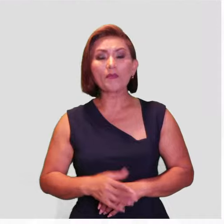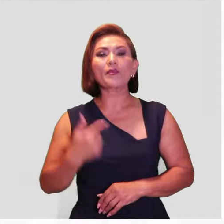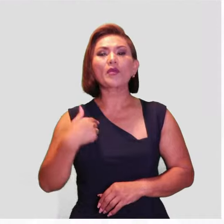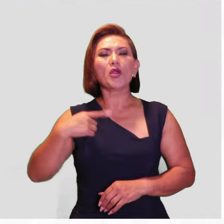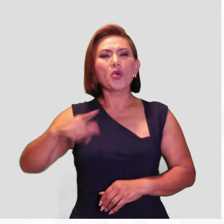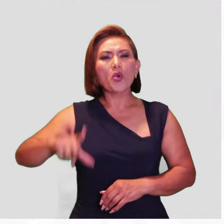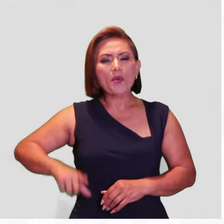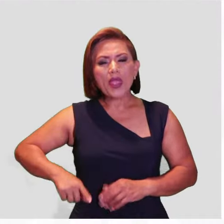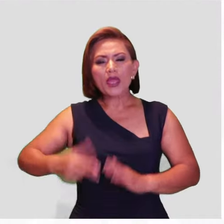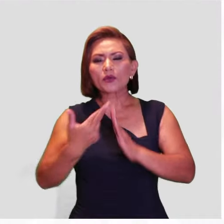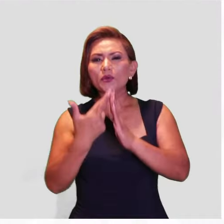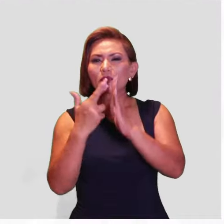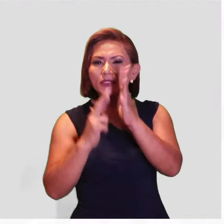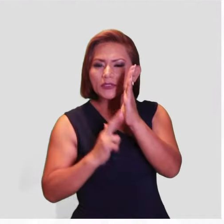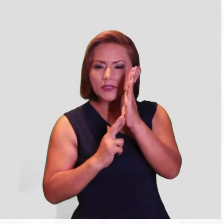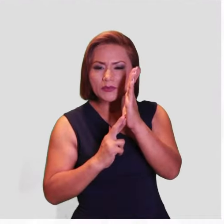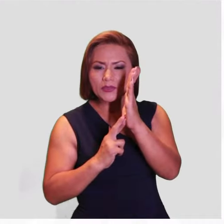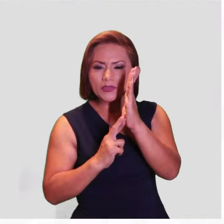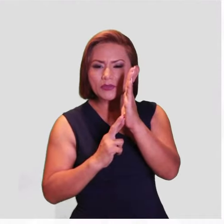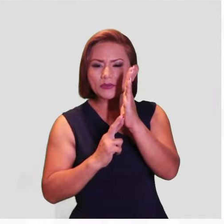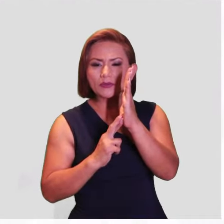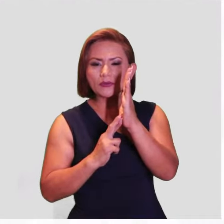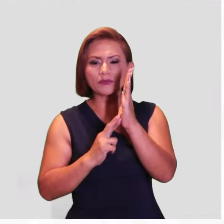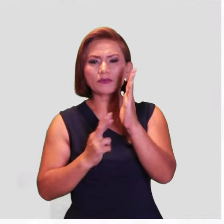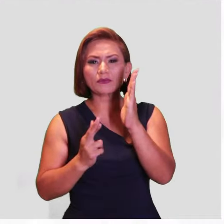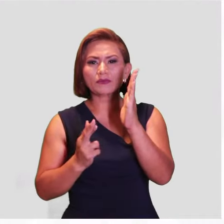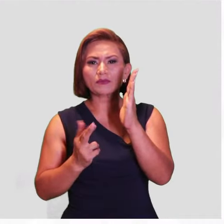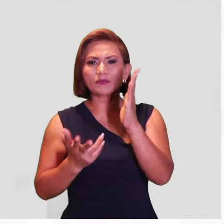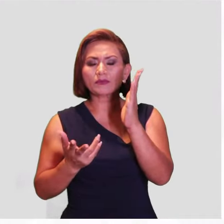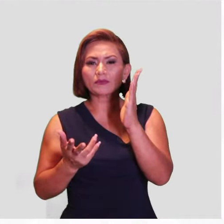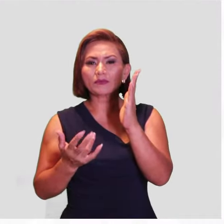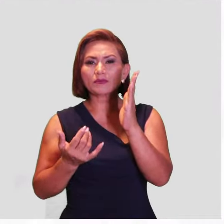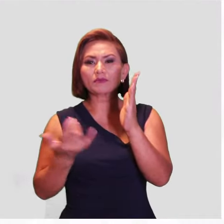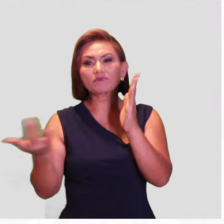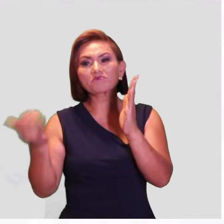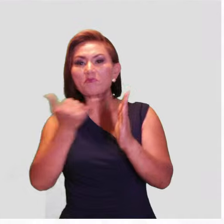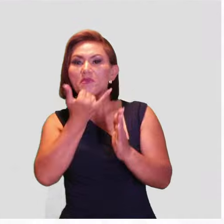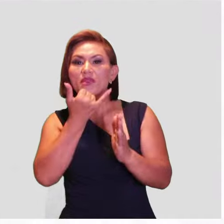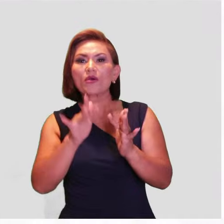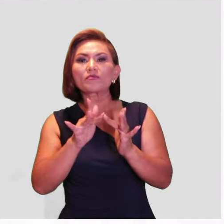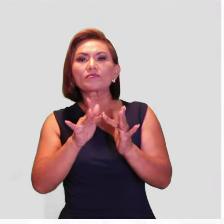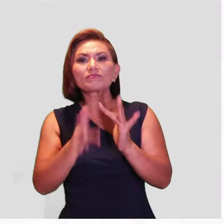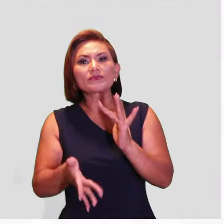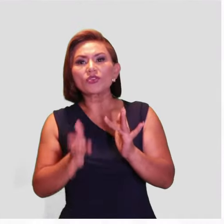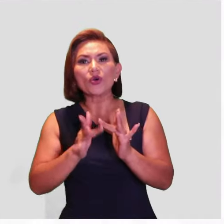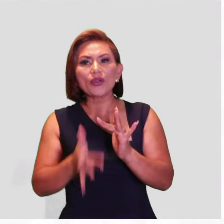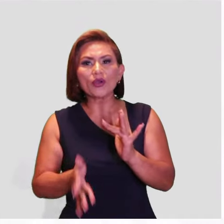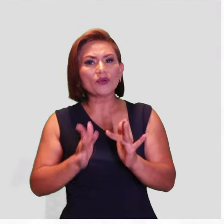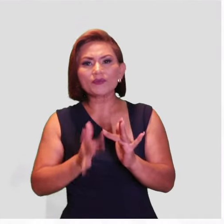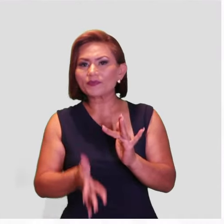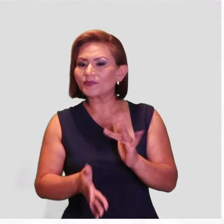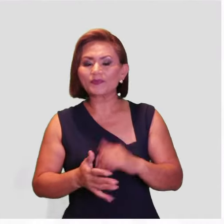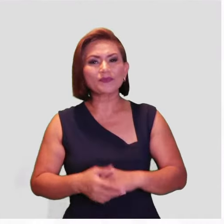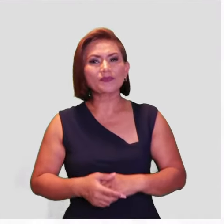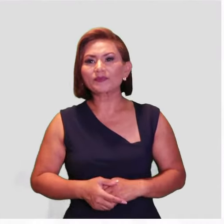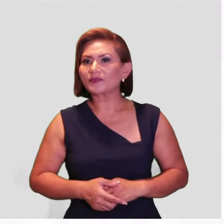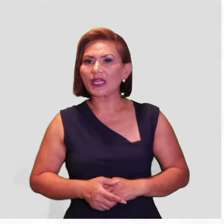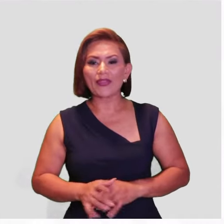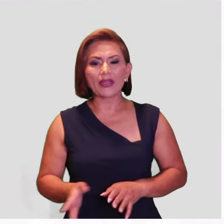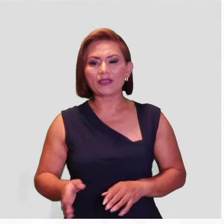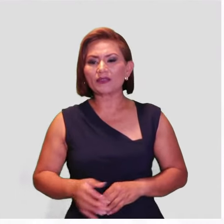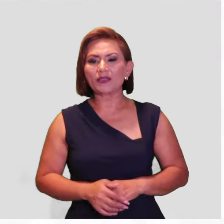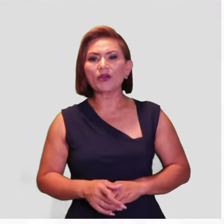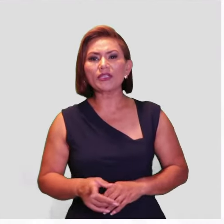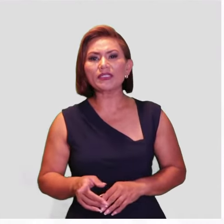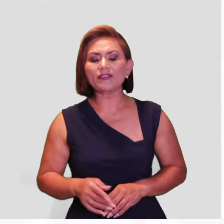gobierno distinto a los presidentes municipales que me han antecedido. Pero la gente va a apoyarme. Vamos a verlo en las urnas.